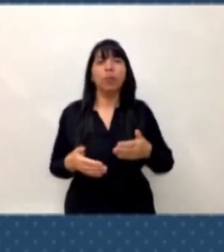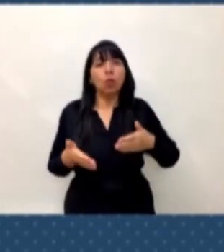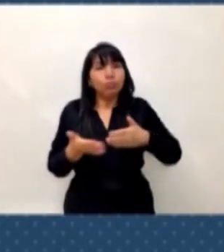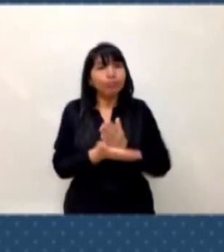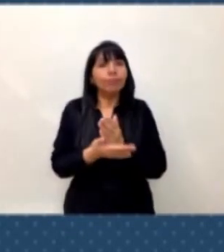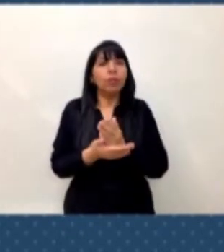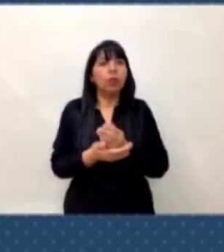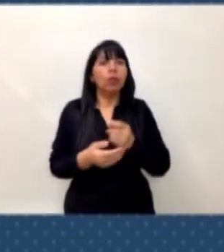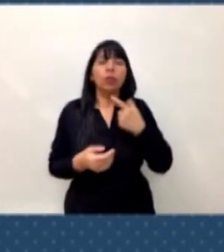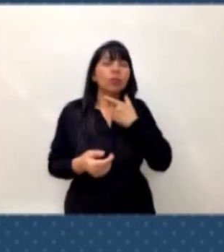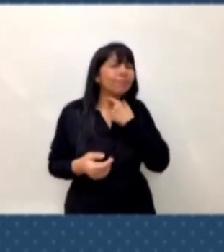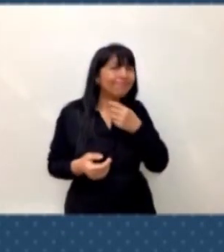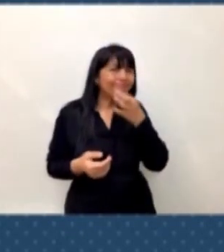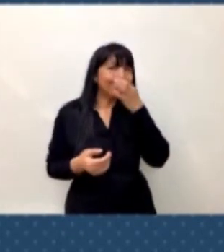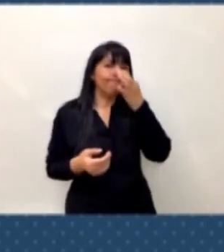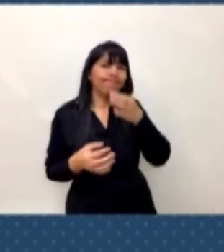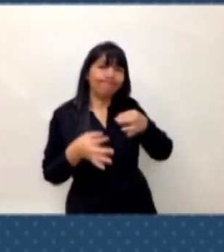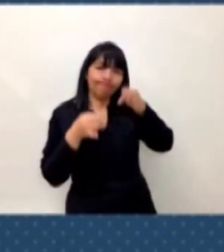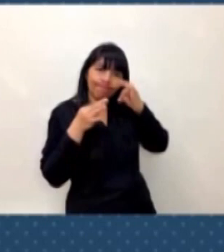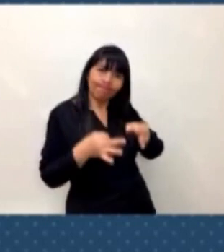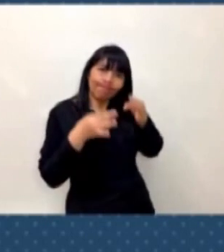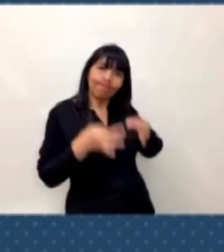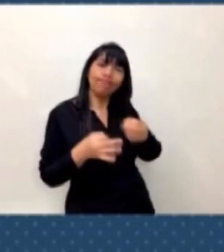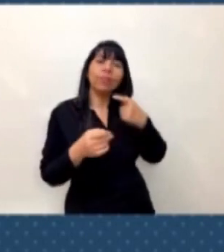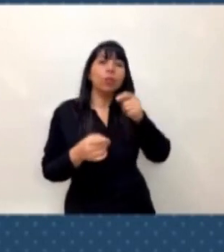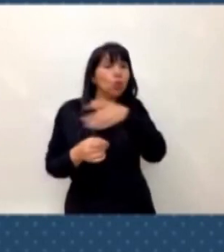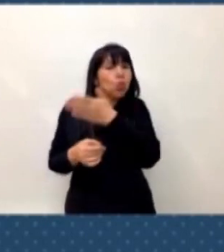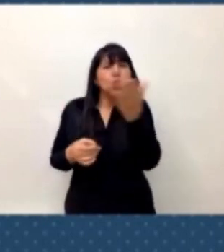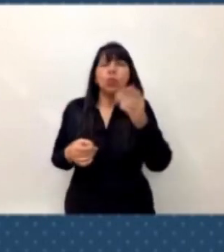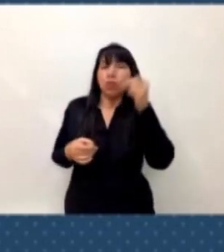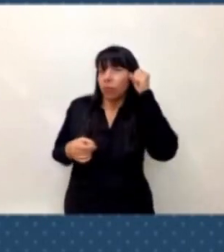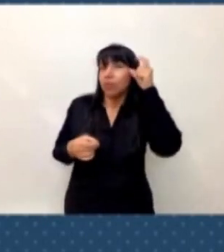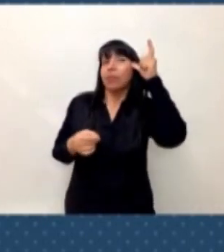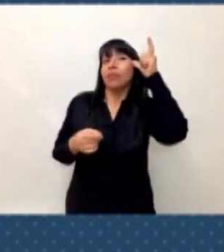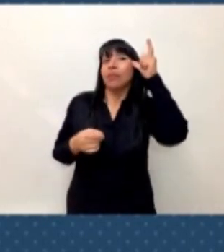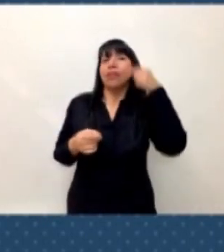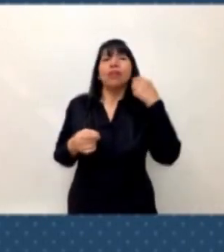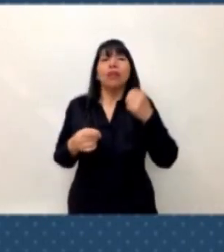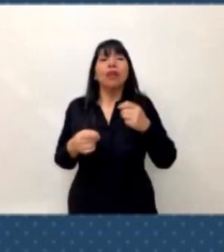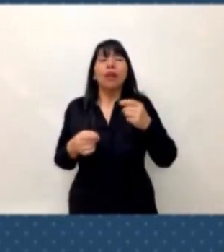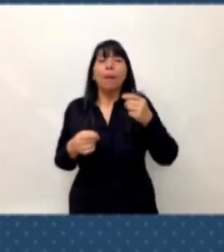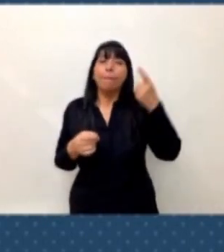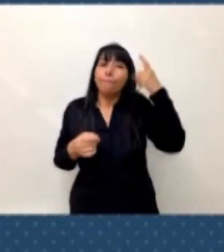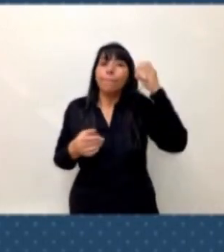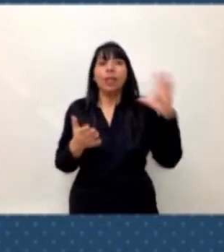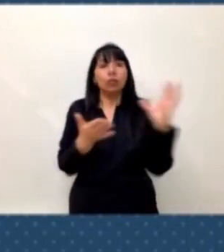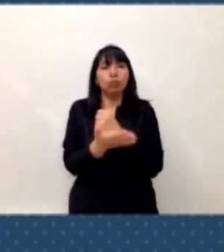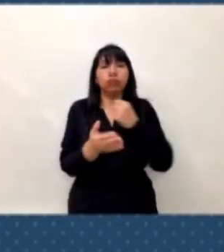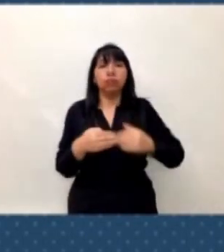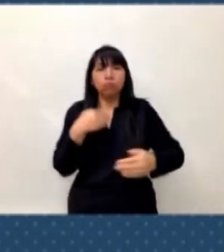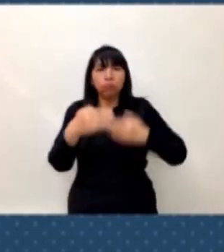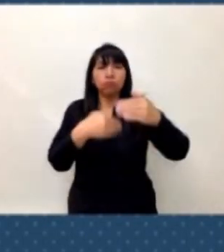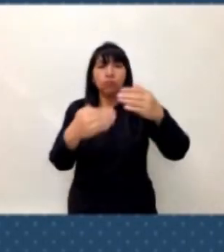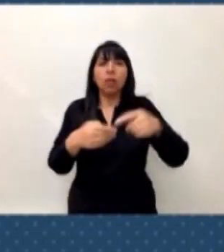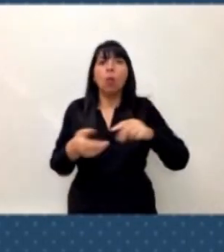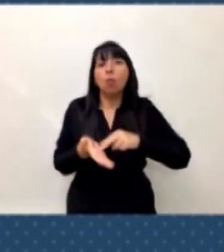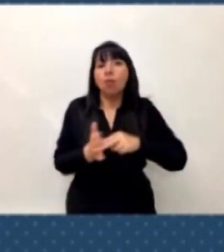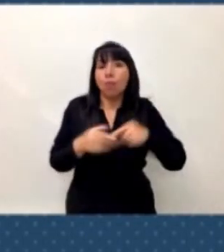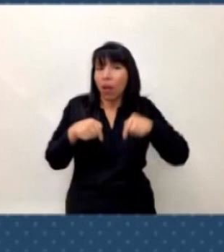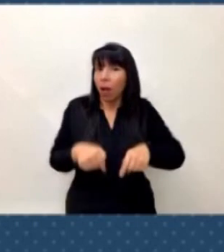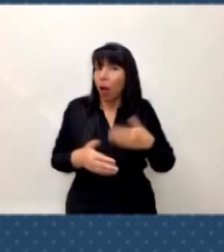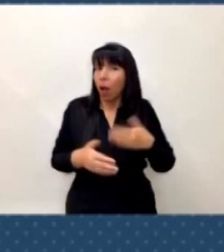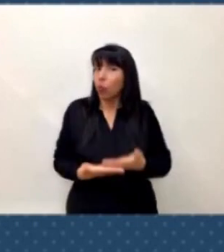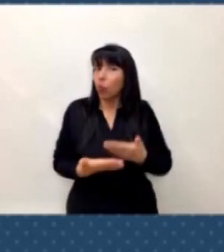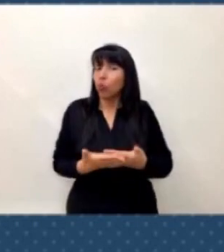ser muy claro y pedirles que entiendan que para poder superar la actual momento, muchas de nuestras iniciativas y demandas